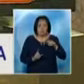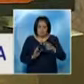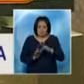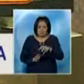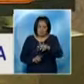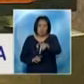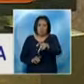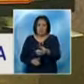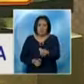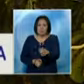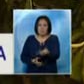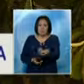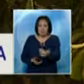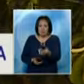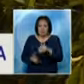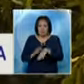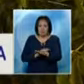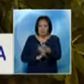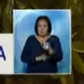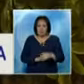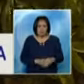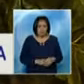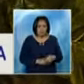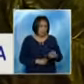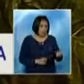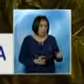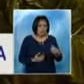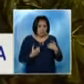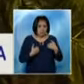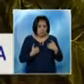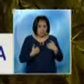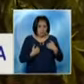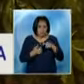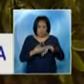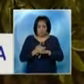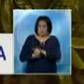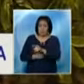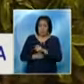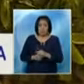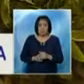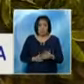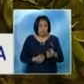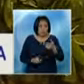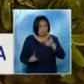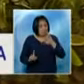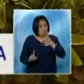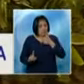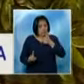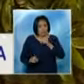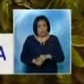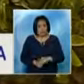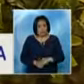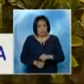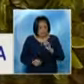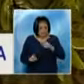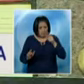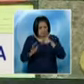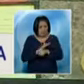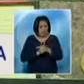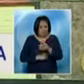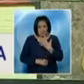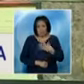caja. Entra a la caja. Y justo me encuentro ahí. Y me amenaza. Me dijo, mierda, va a